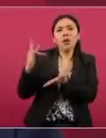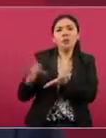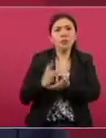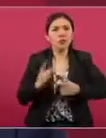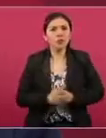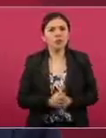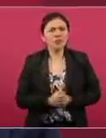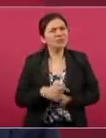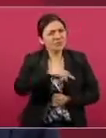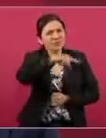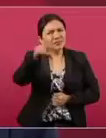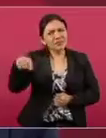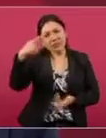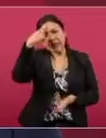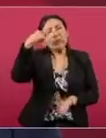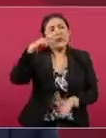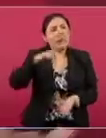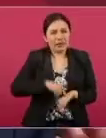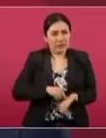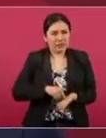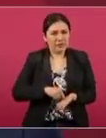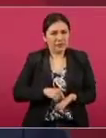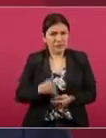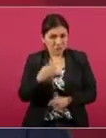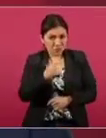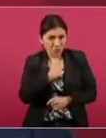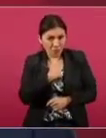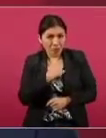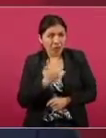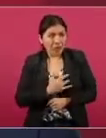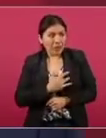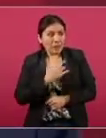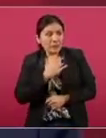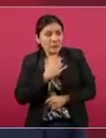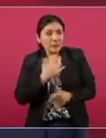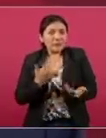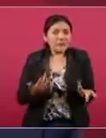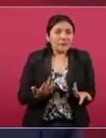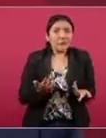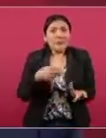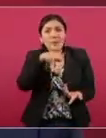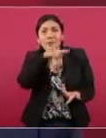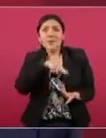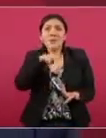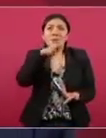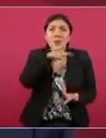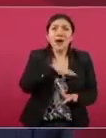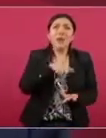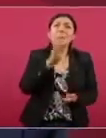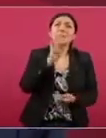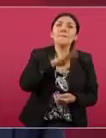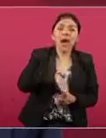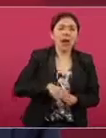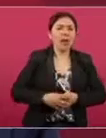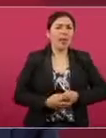¿Ustedes creen que me va a afectar?